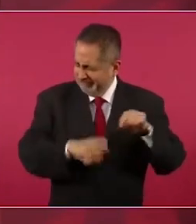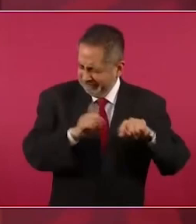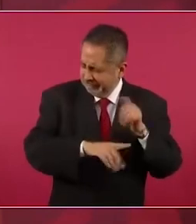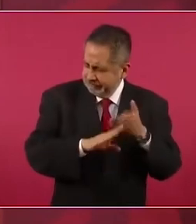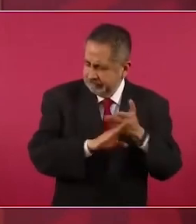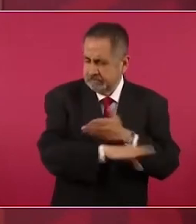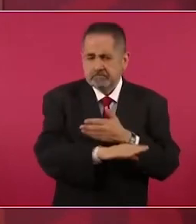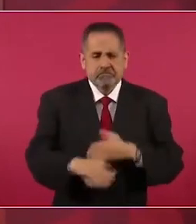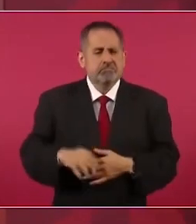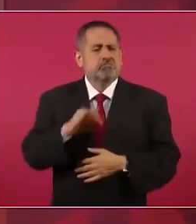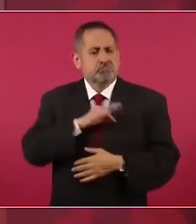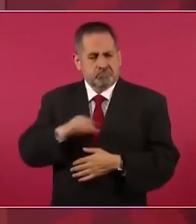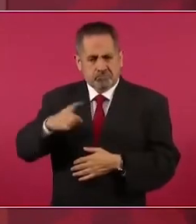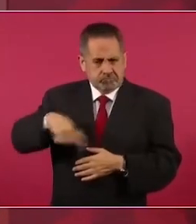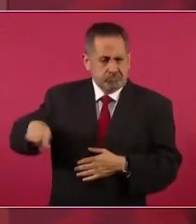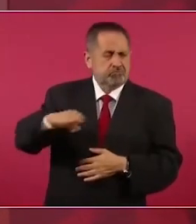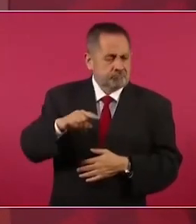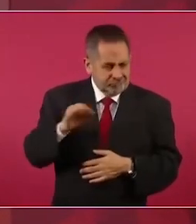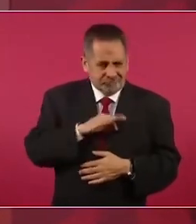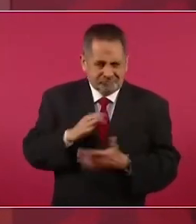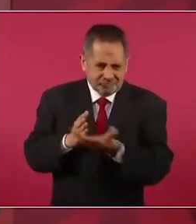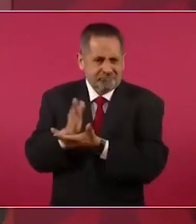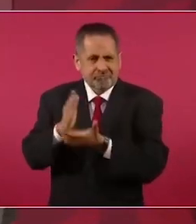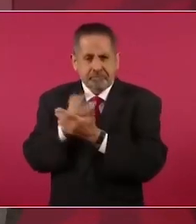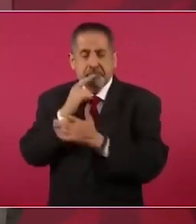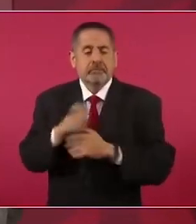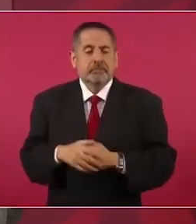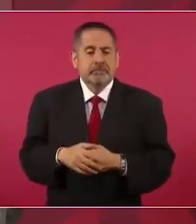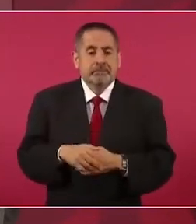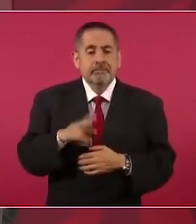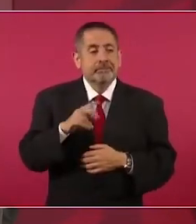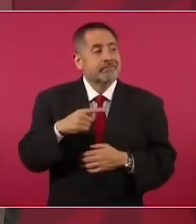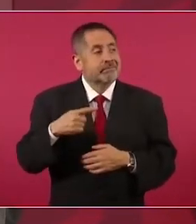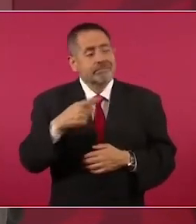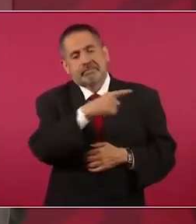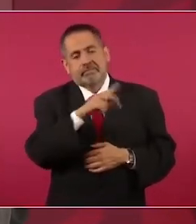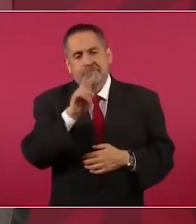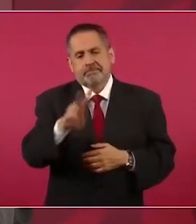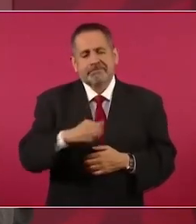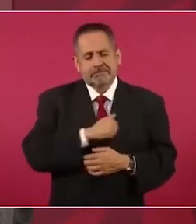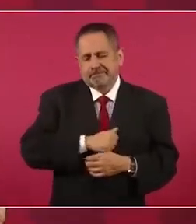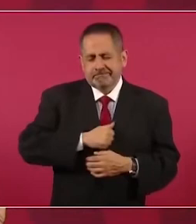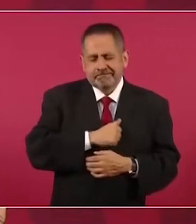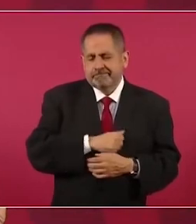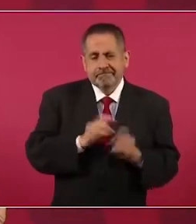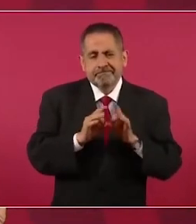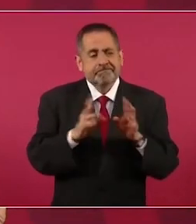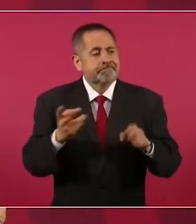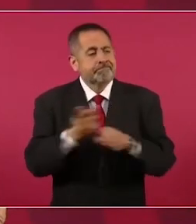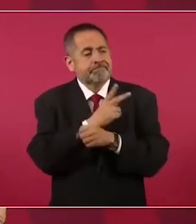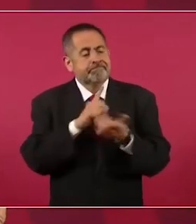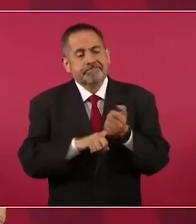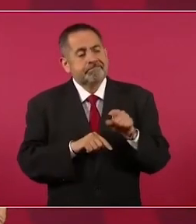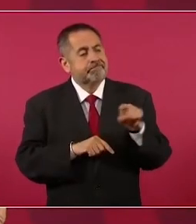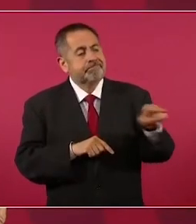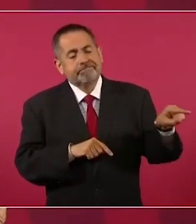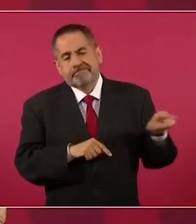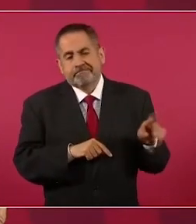Podemos lograr que no suceda lo que desgraciadamente está pasando